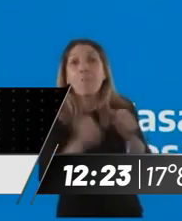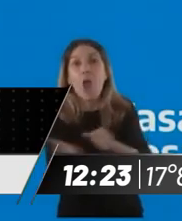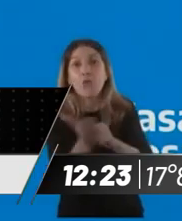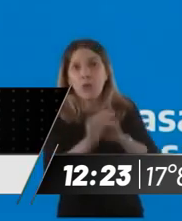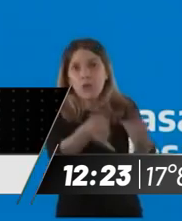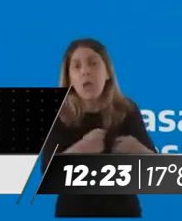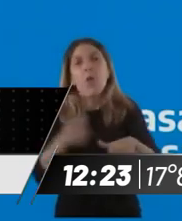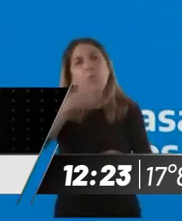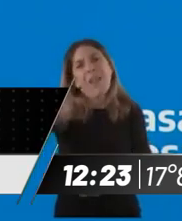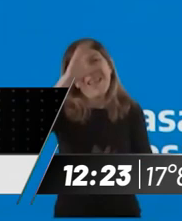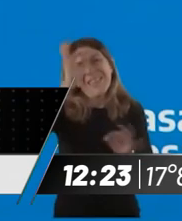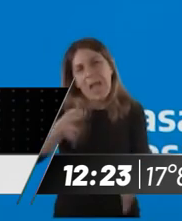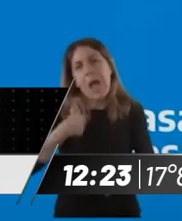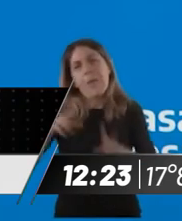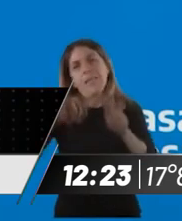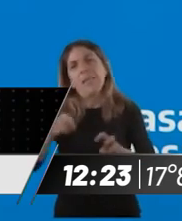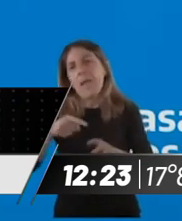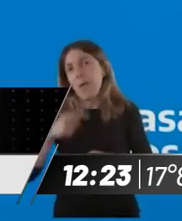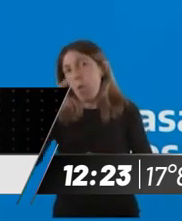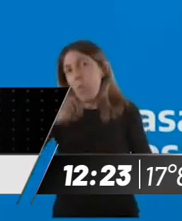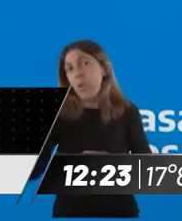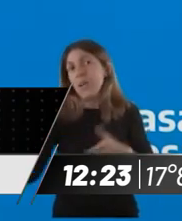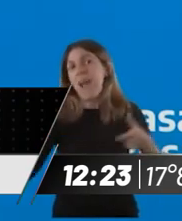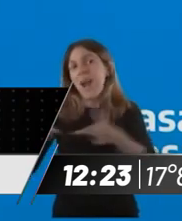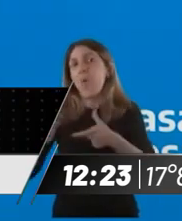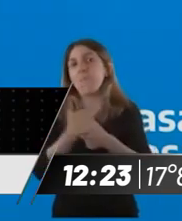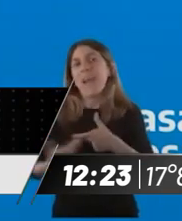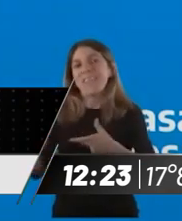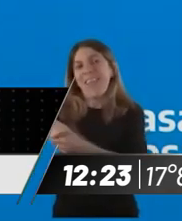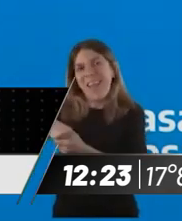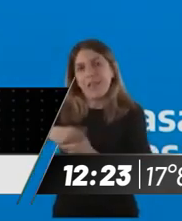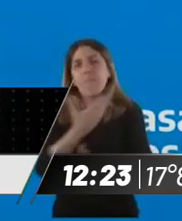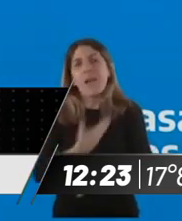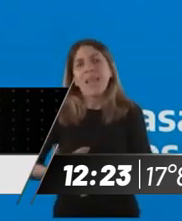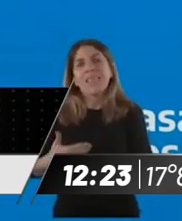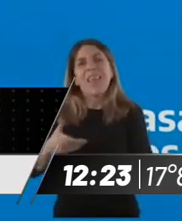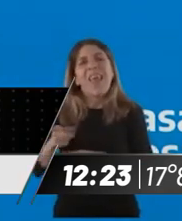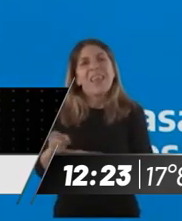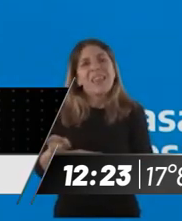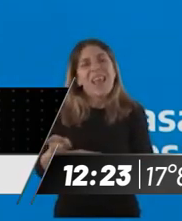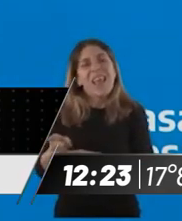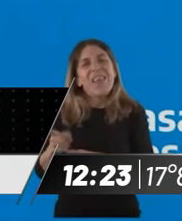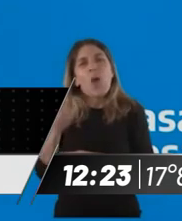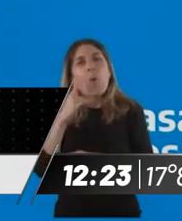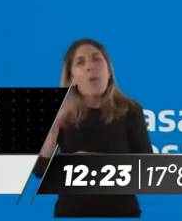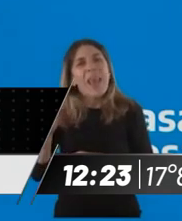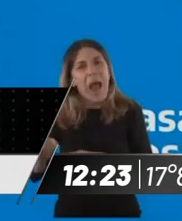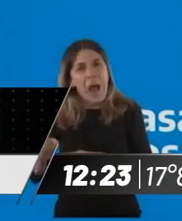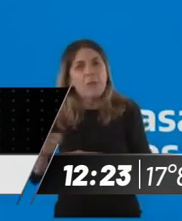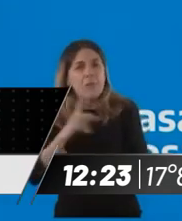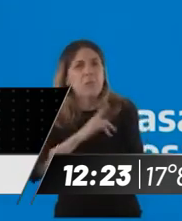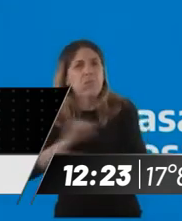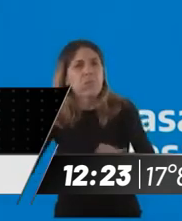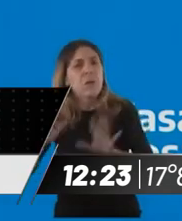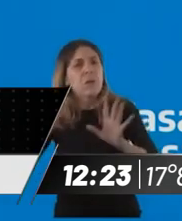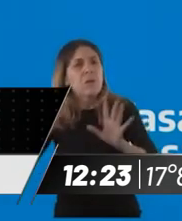ustedes saben, este es un tema que, por ejemplo, en la última reunión con el presidente planteó el presidente de la UIA, creo que fue, porque es un